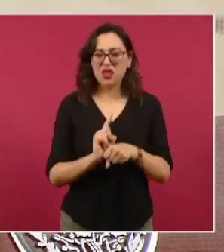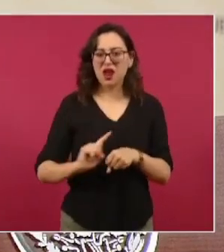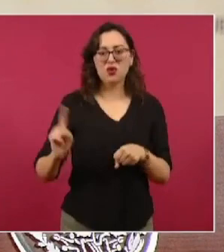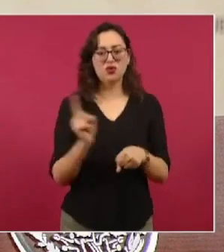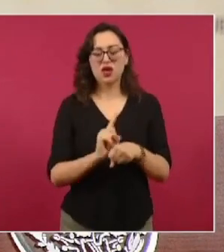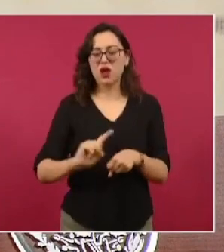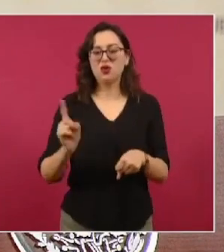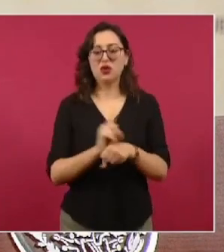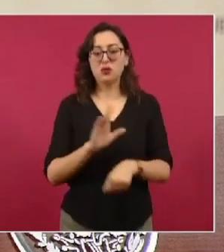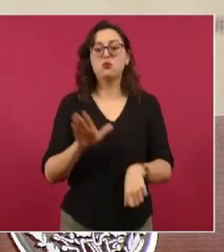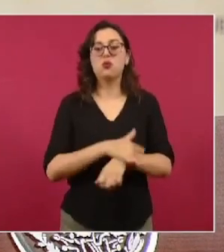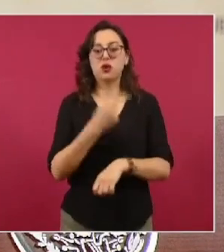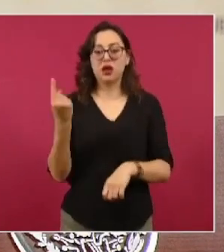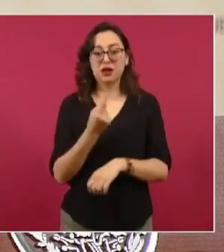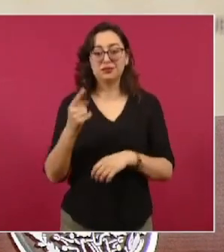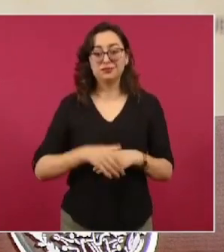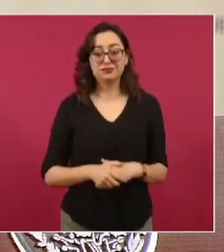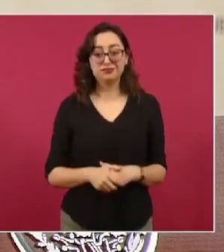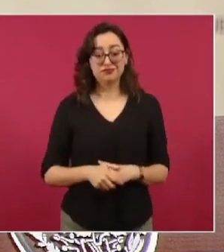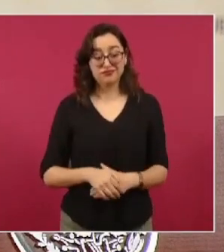con el consumo interno